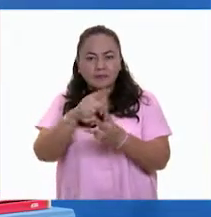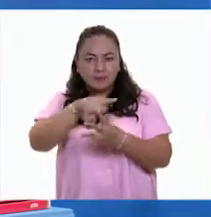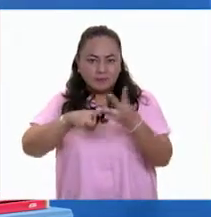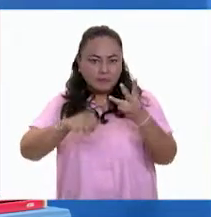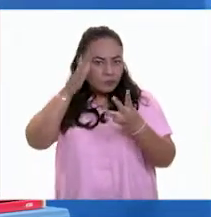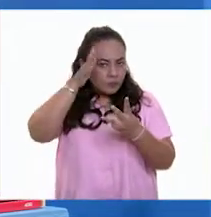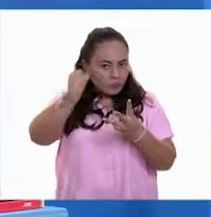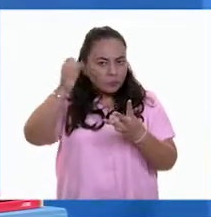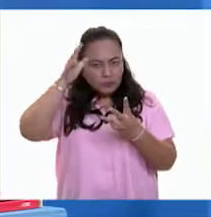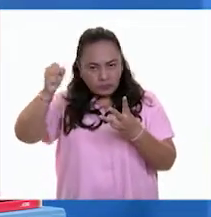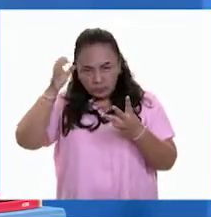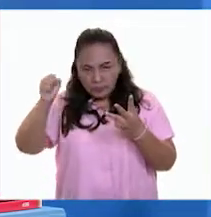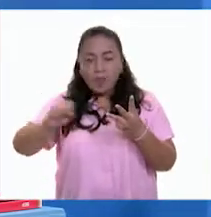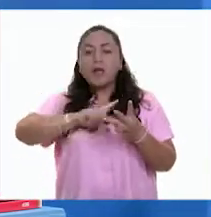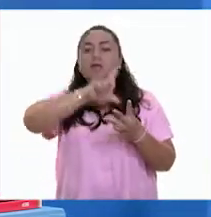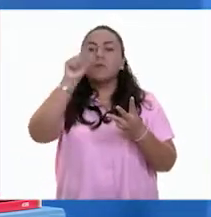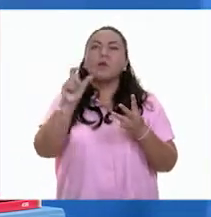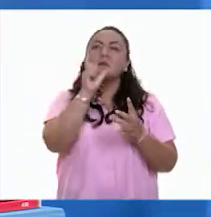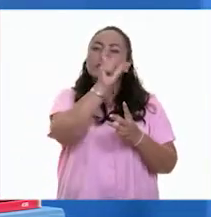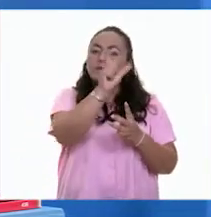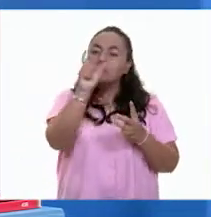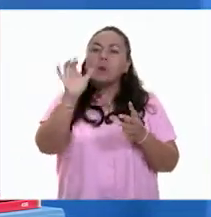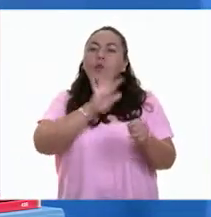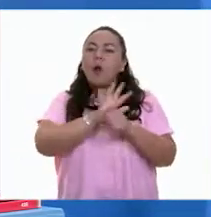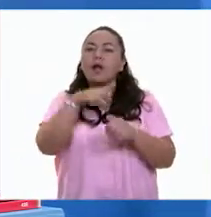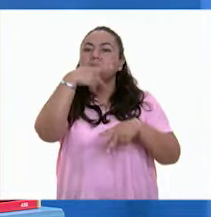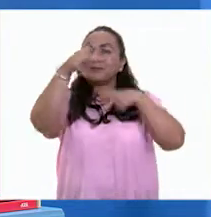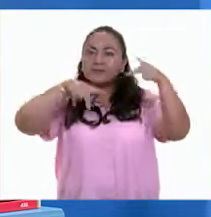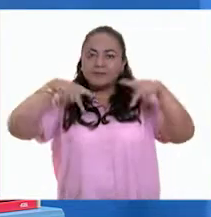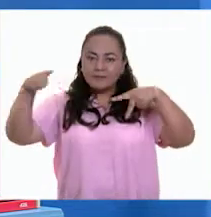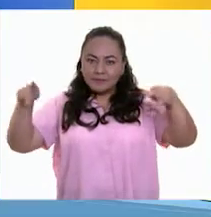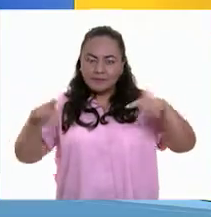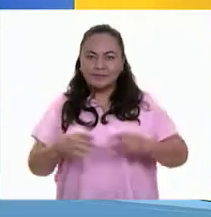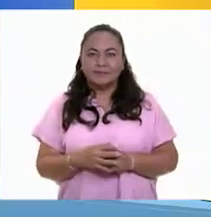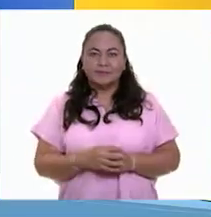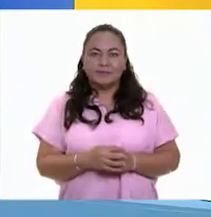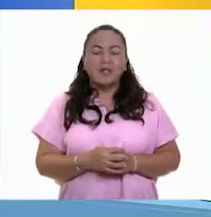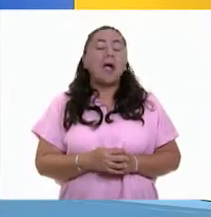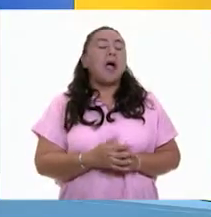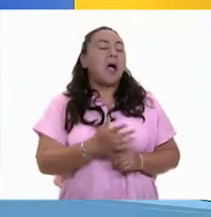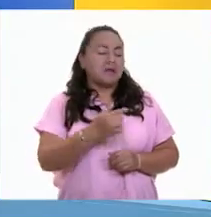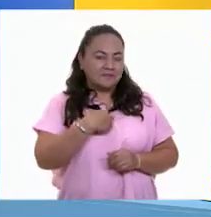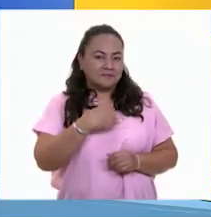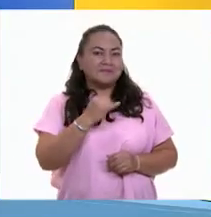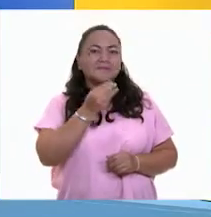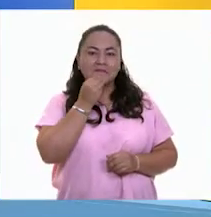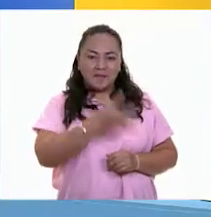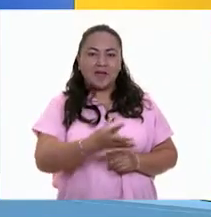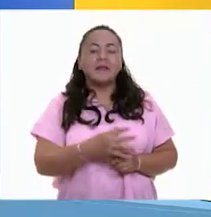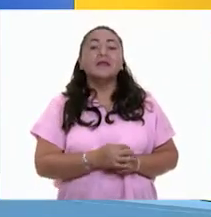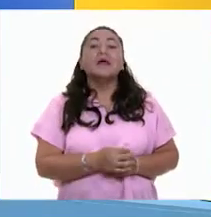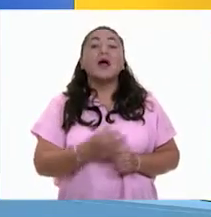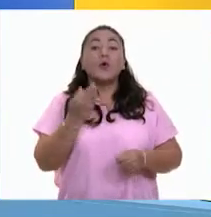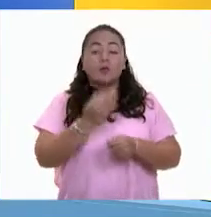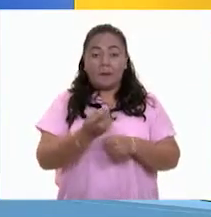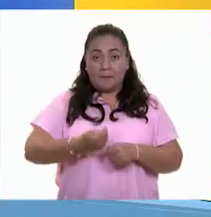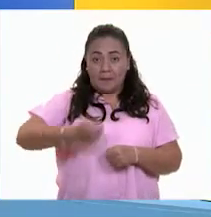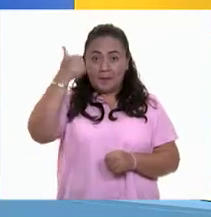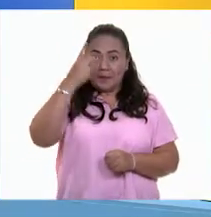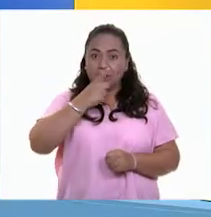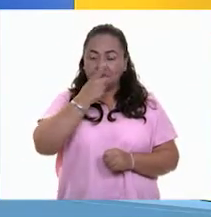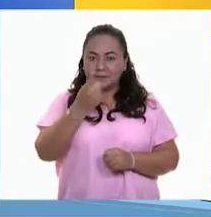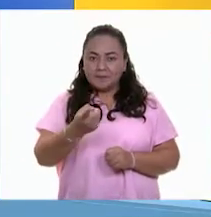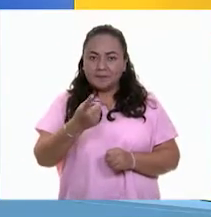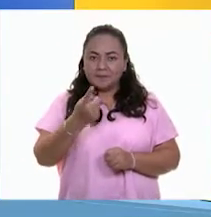y las vamos a colocar a un costado según corresponda. ¿Qué te parece? ¡Fabuloso! Y quiero leer la primera. ¿Qué